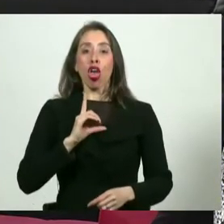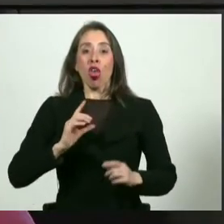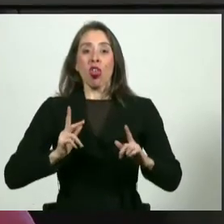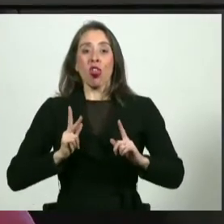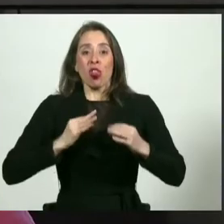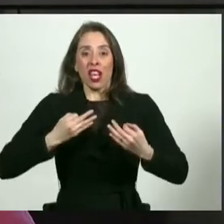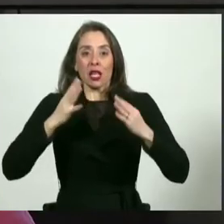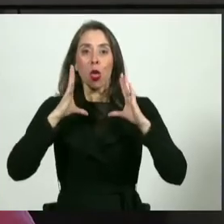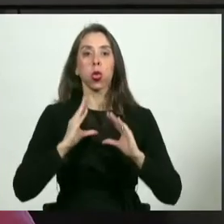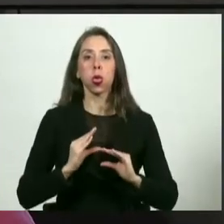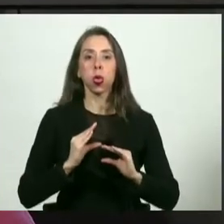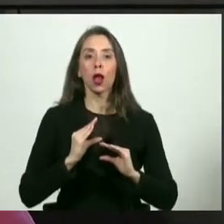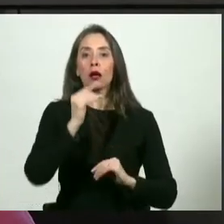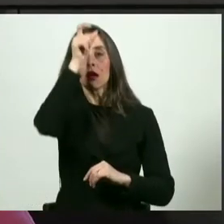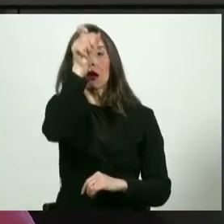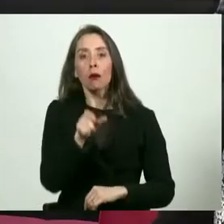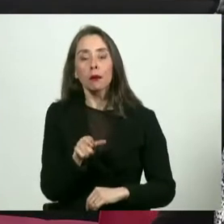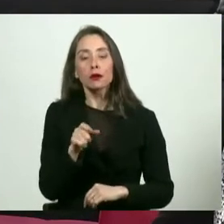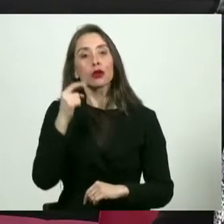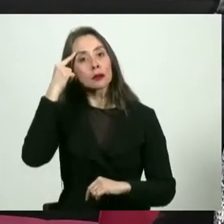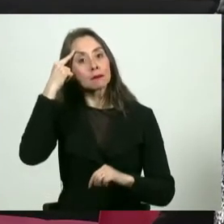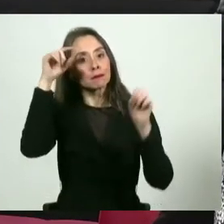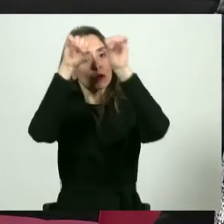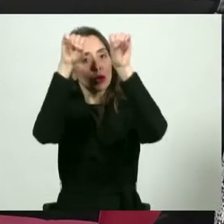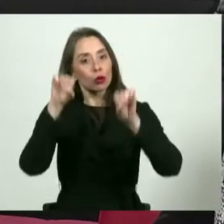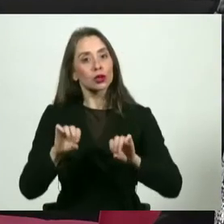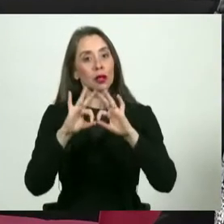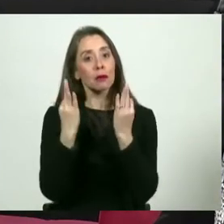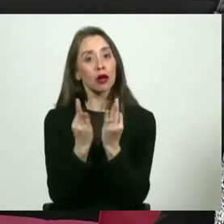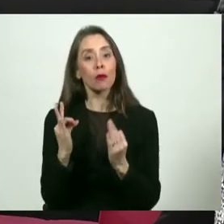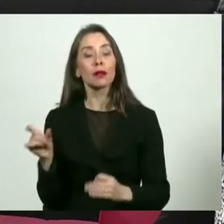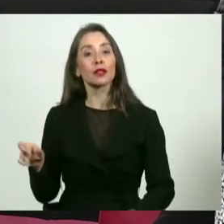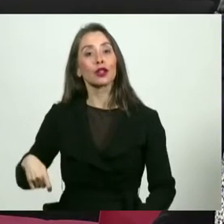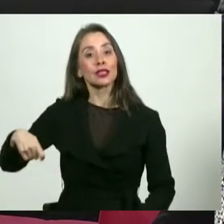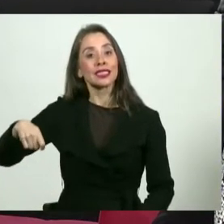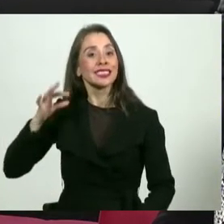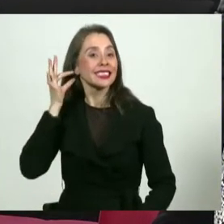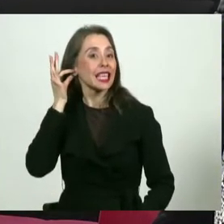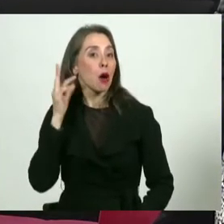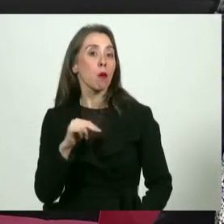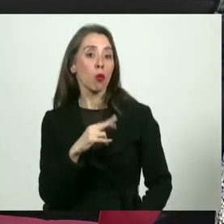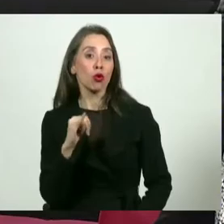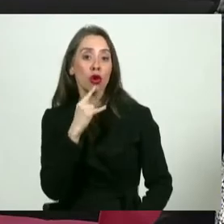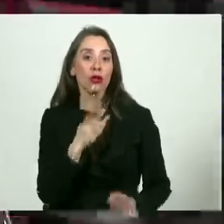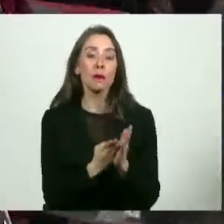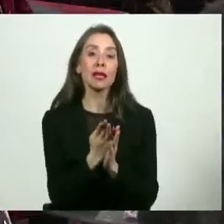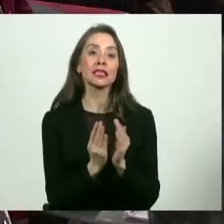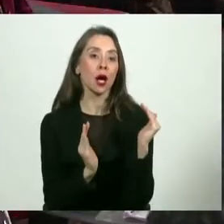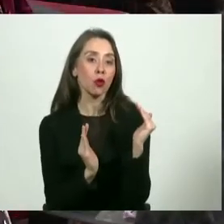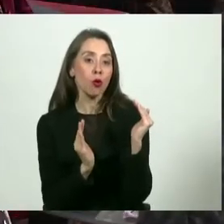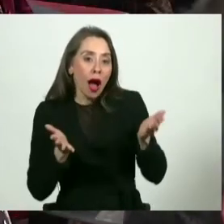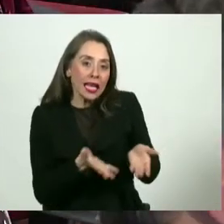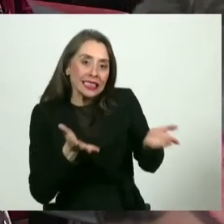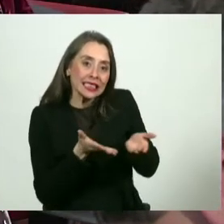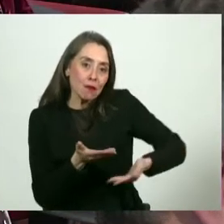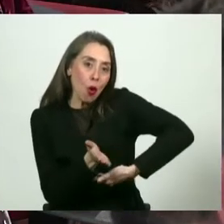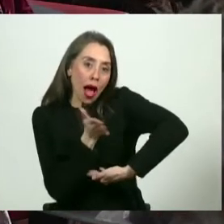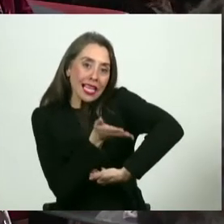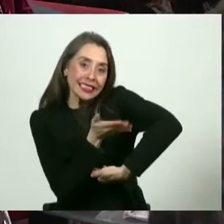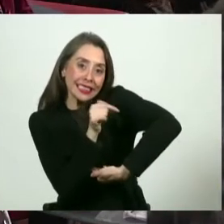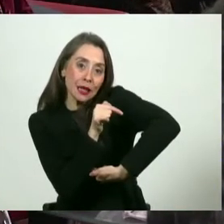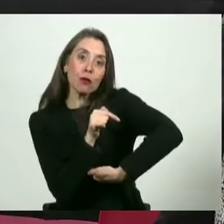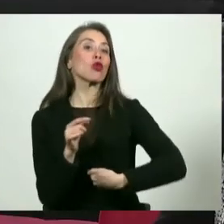persona. Y para eso yo creo que tenemos que pensar en un sistema completo. Lo decía la senadora Muñoz, o sea, esto parte de la estimulación temprana, ¿no es cierto? Y ahí